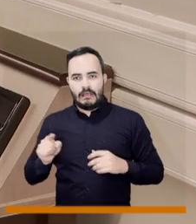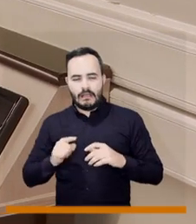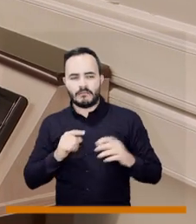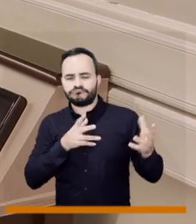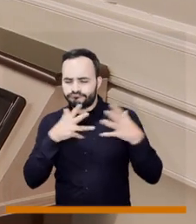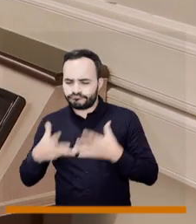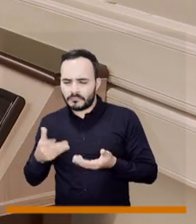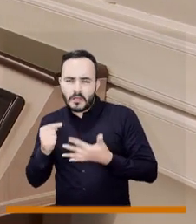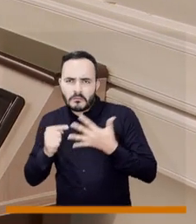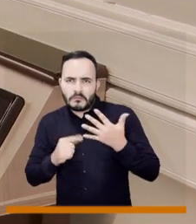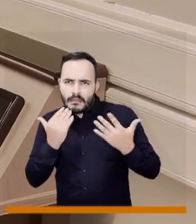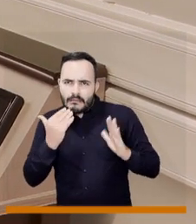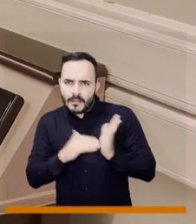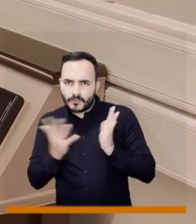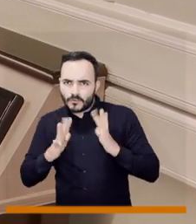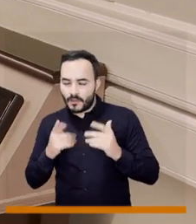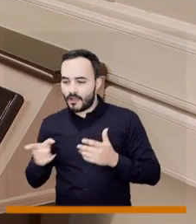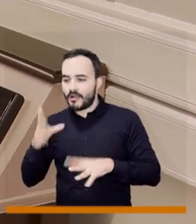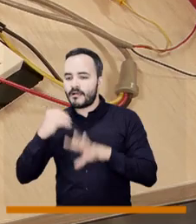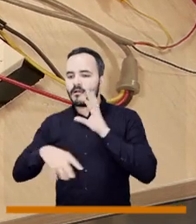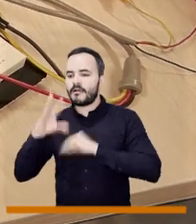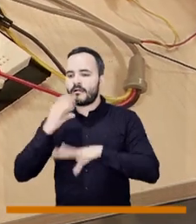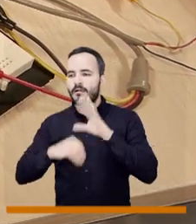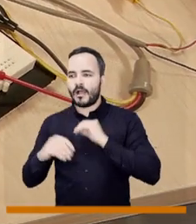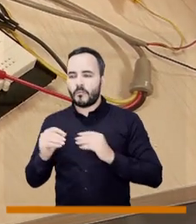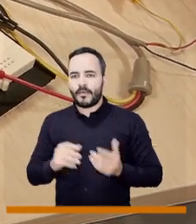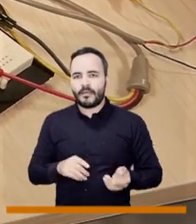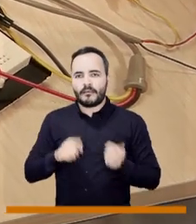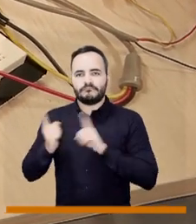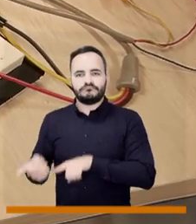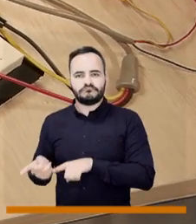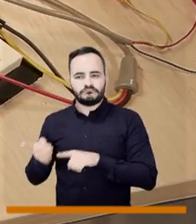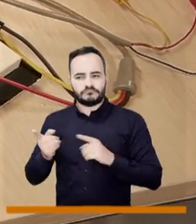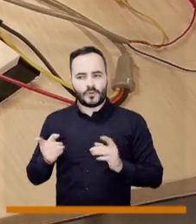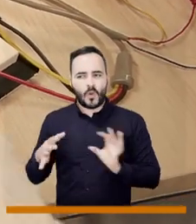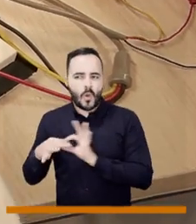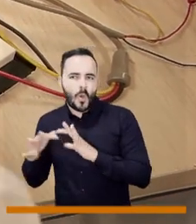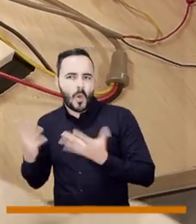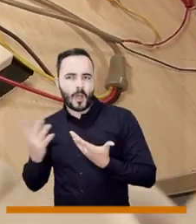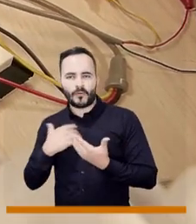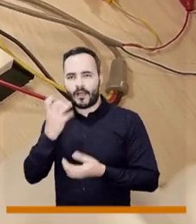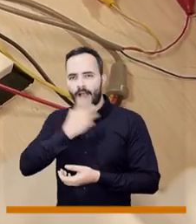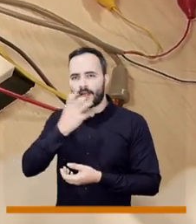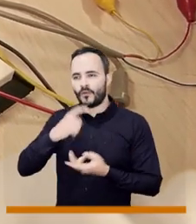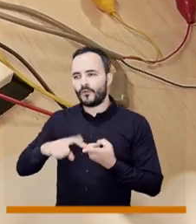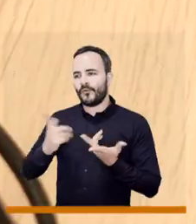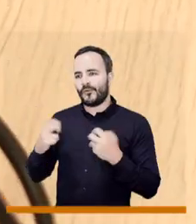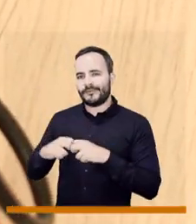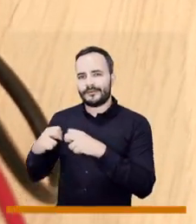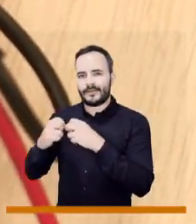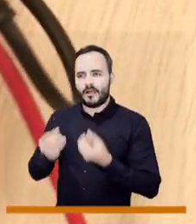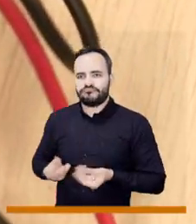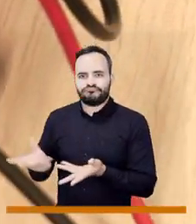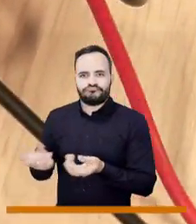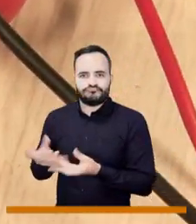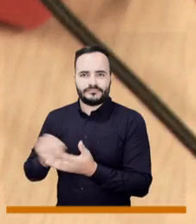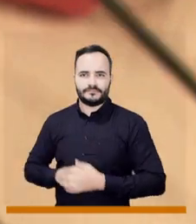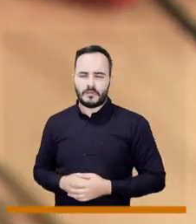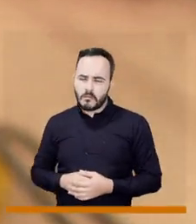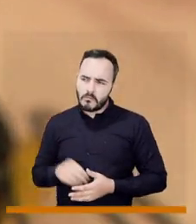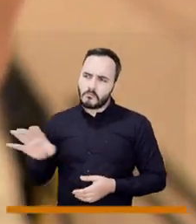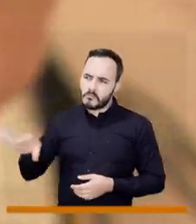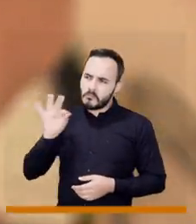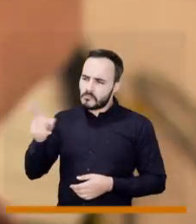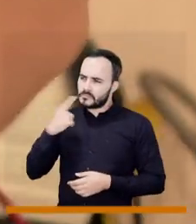energía, a disiparla en forma de calor, todo lo que se requiere pues para responder a esta nueva revolución de la movilidad eléctrica. Profe, ese del metro